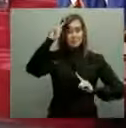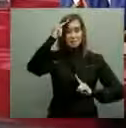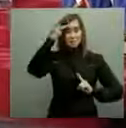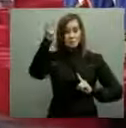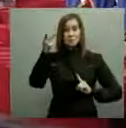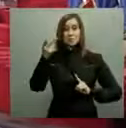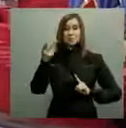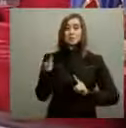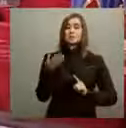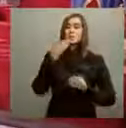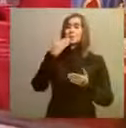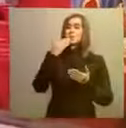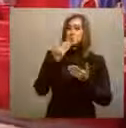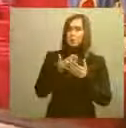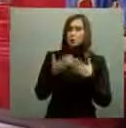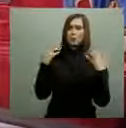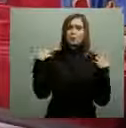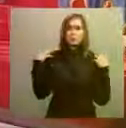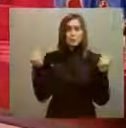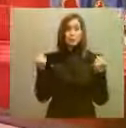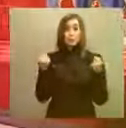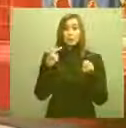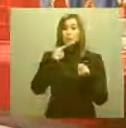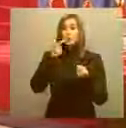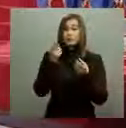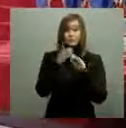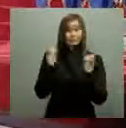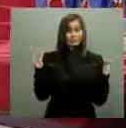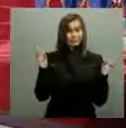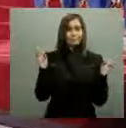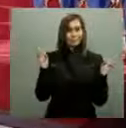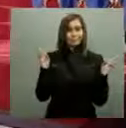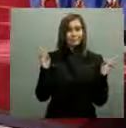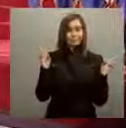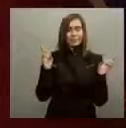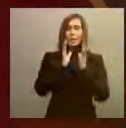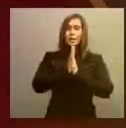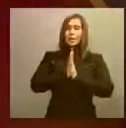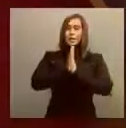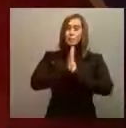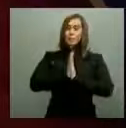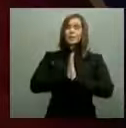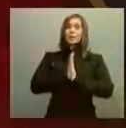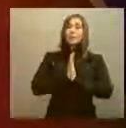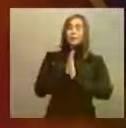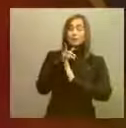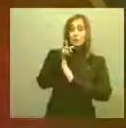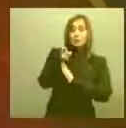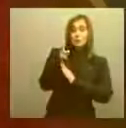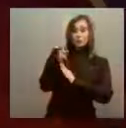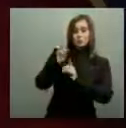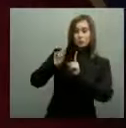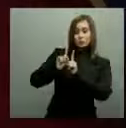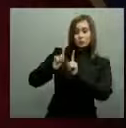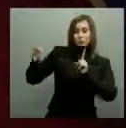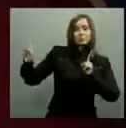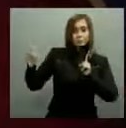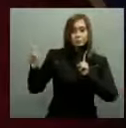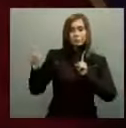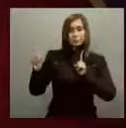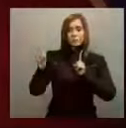Las diferencias políticas son buenas y sanas en una democracia, pero les pido que en este ámbito las aparquemos para